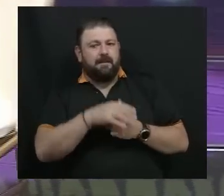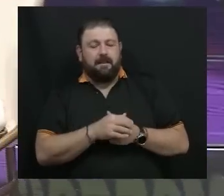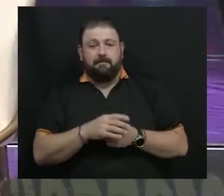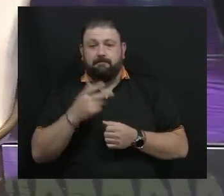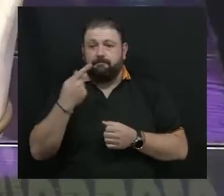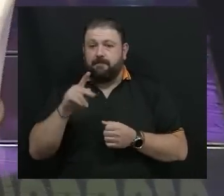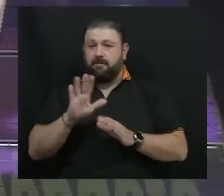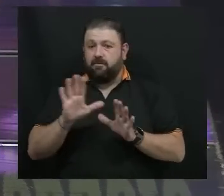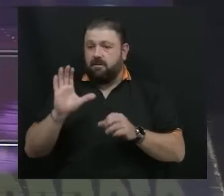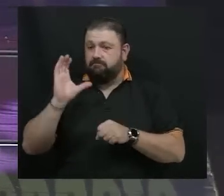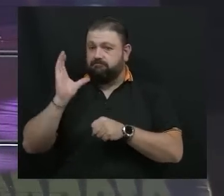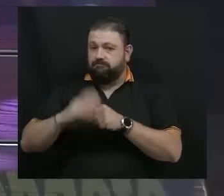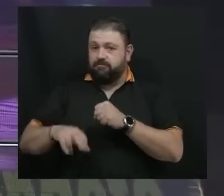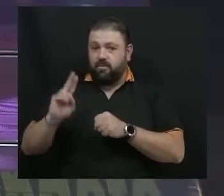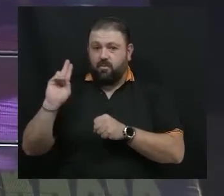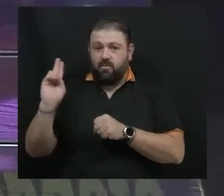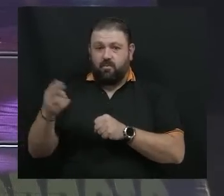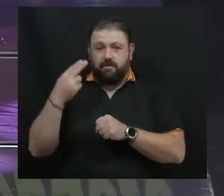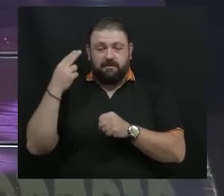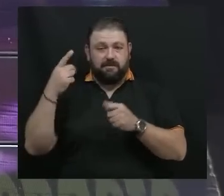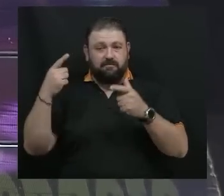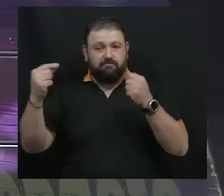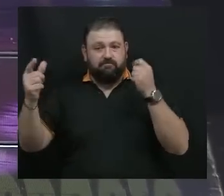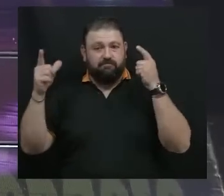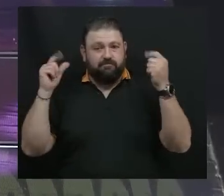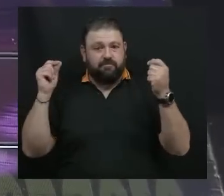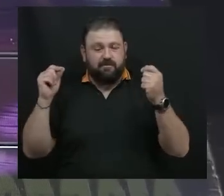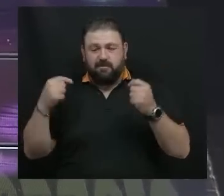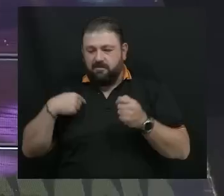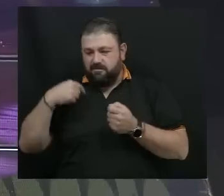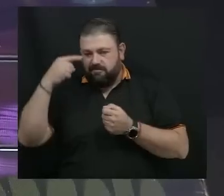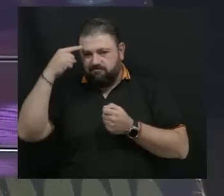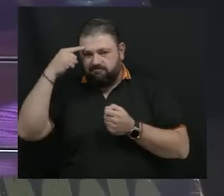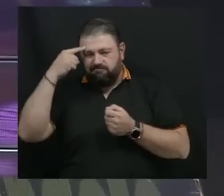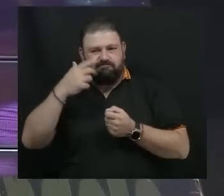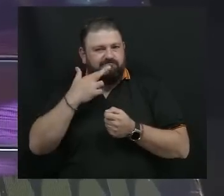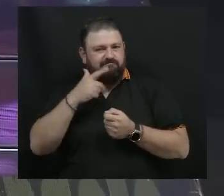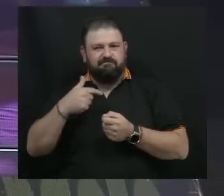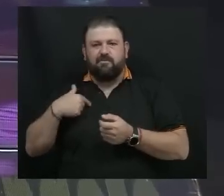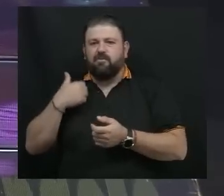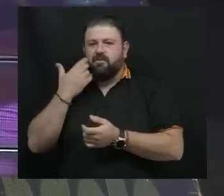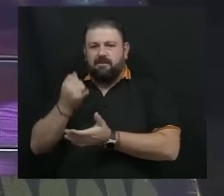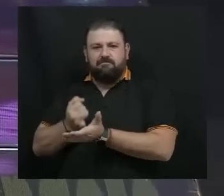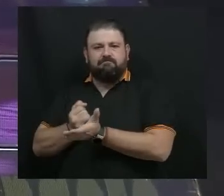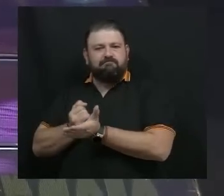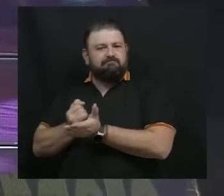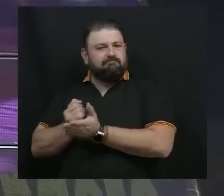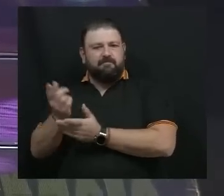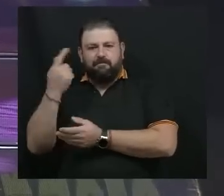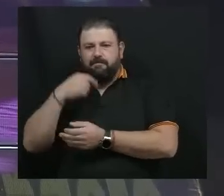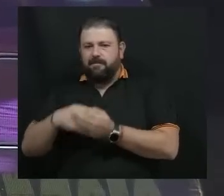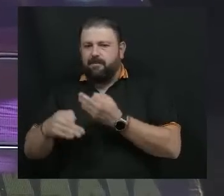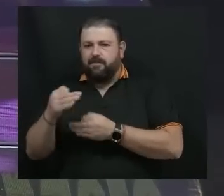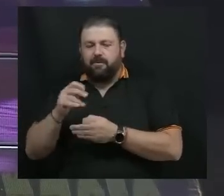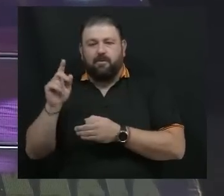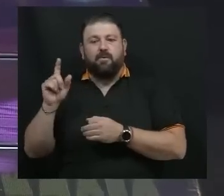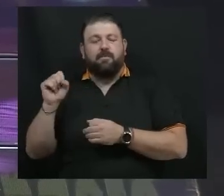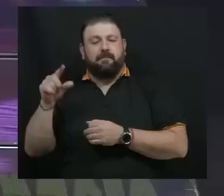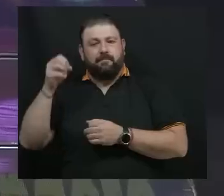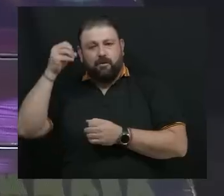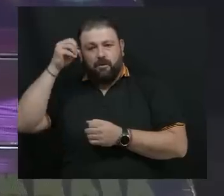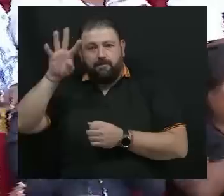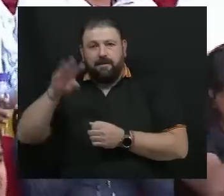dedicarme 100% a OmniLife. En ese entonces ya se une quien hoy en día es mi esposa, que quisiera pedirles un aplauso para ella, que está allá con mis